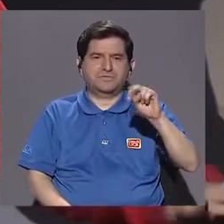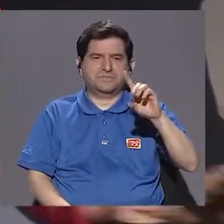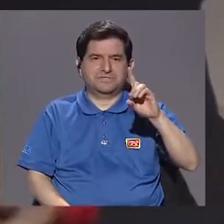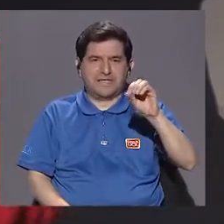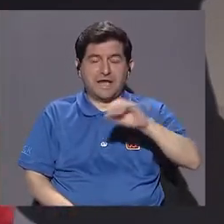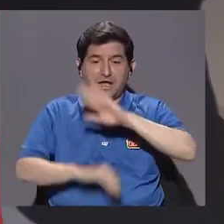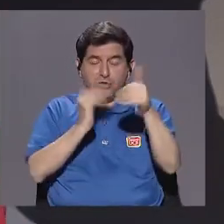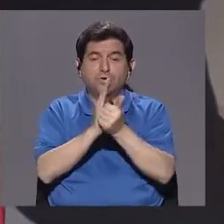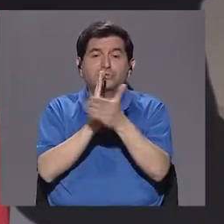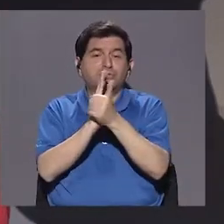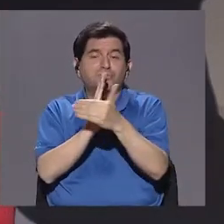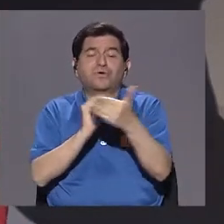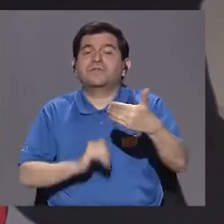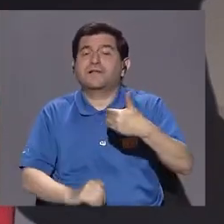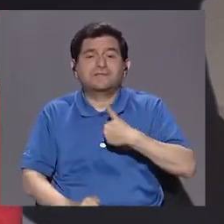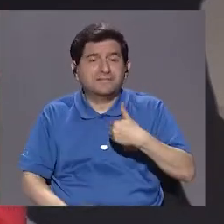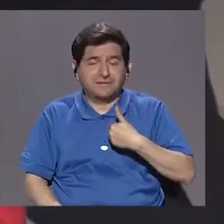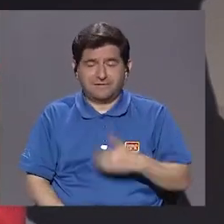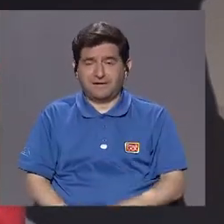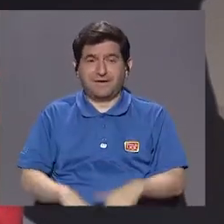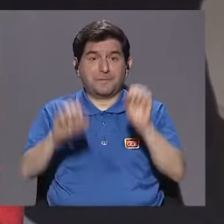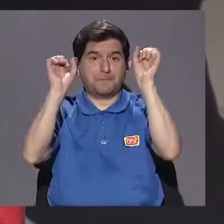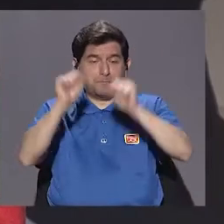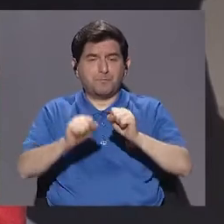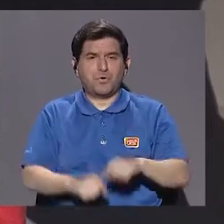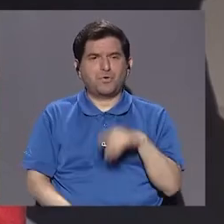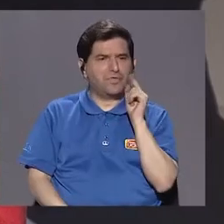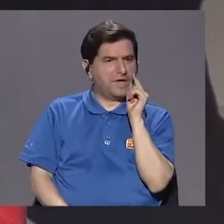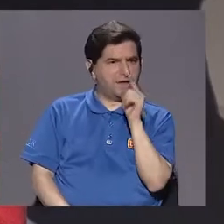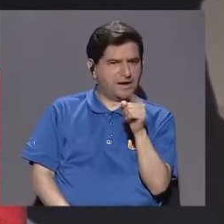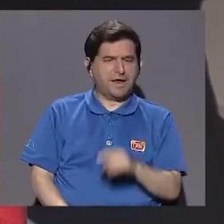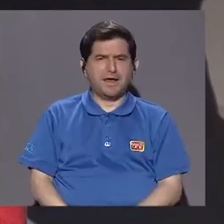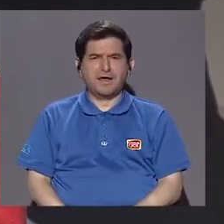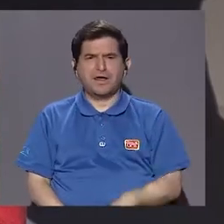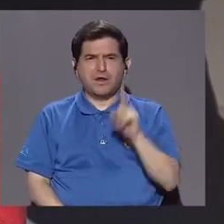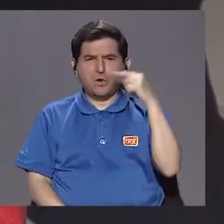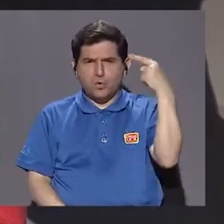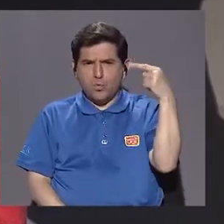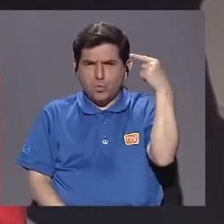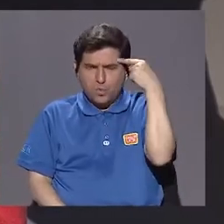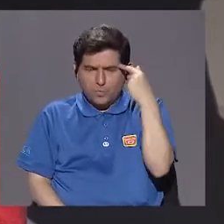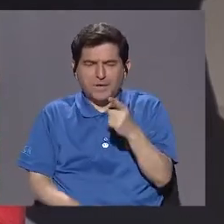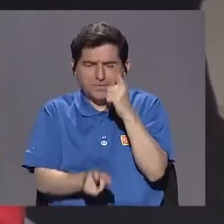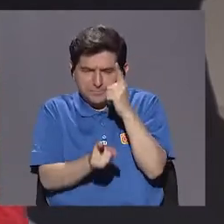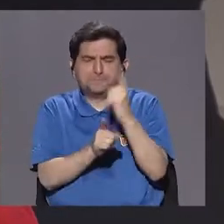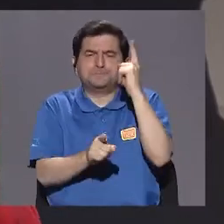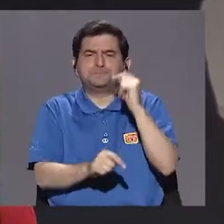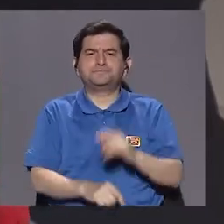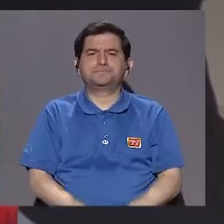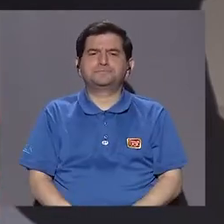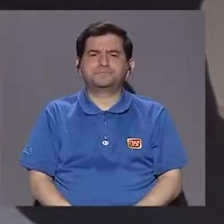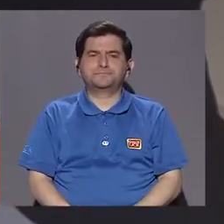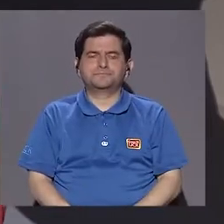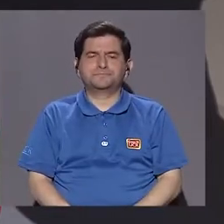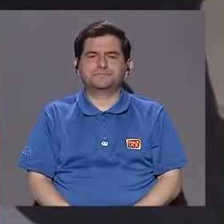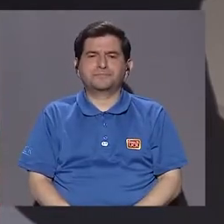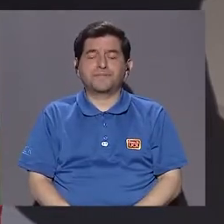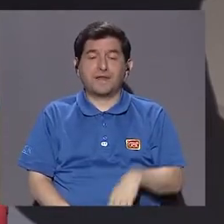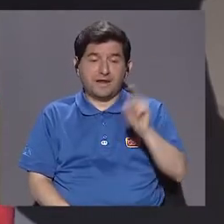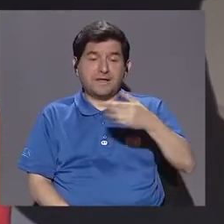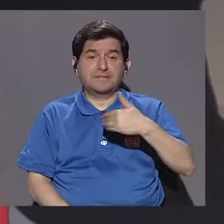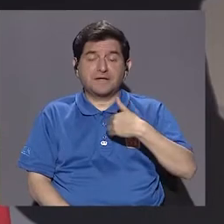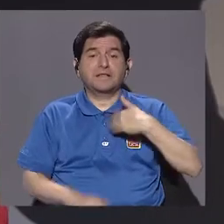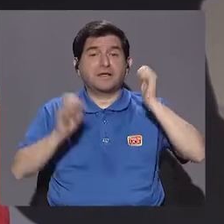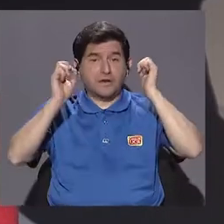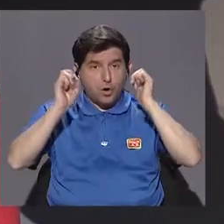facultades para ejercer un mandato como debe ser como debe tener de